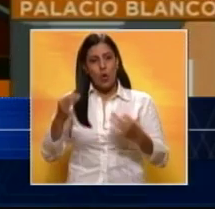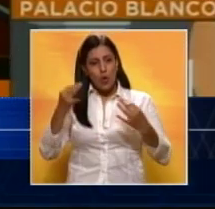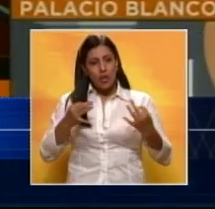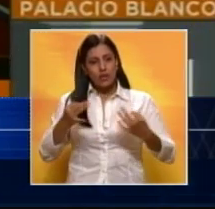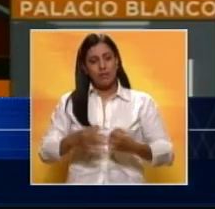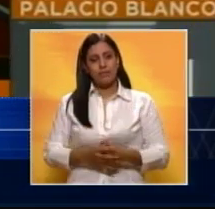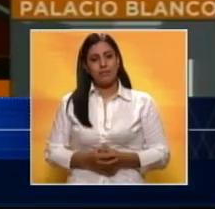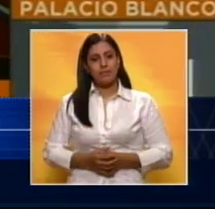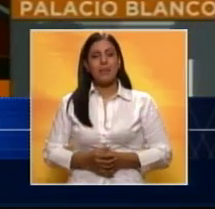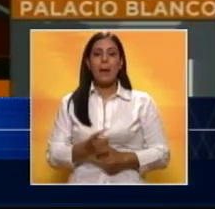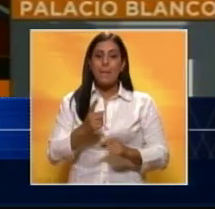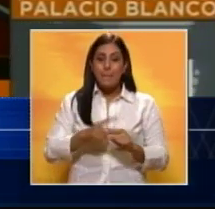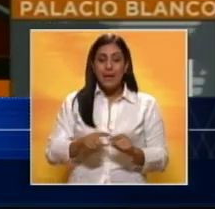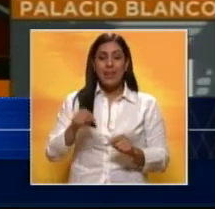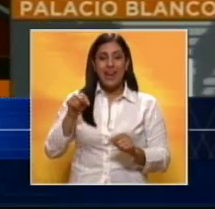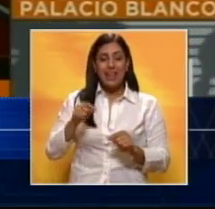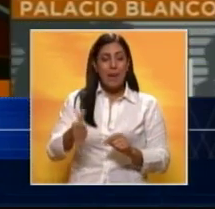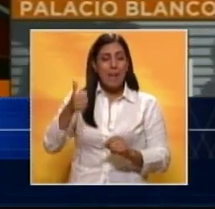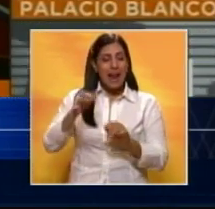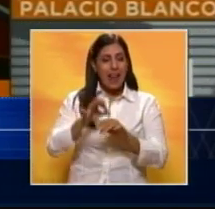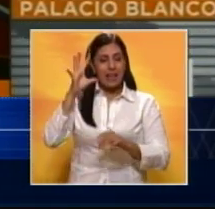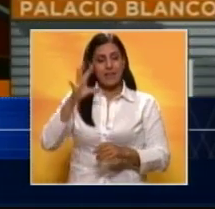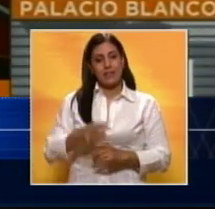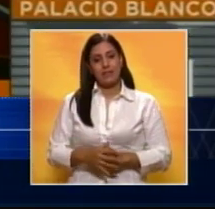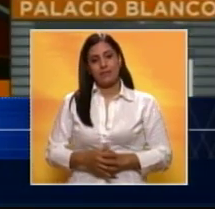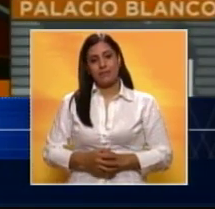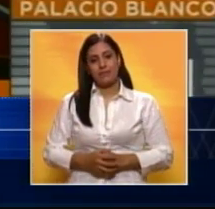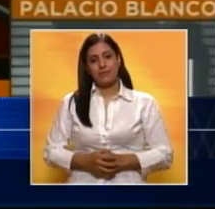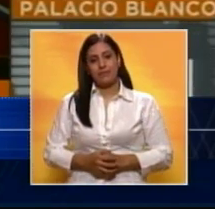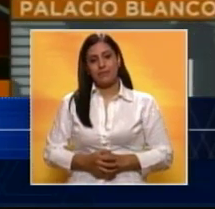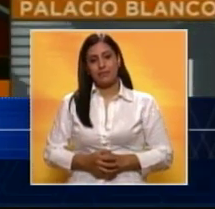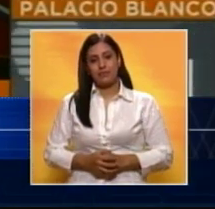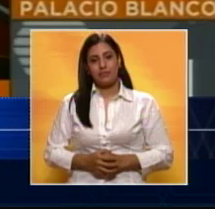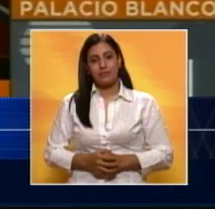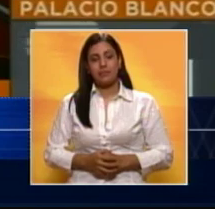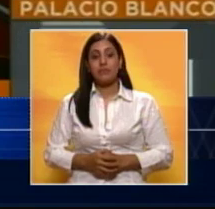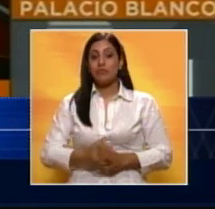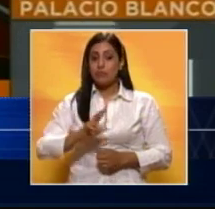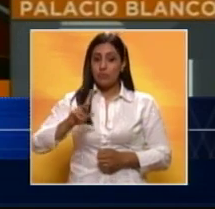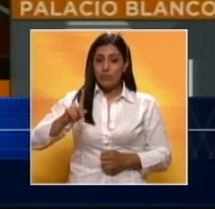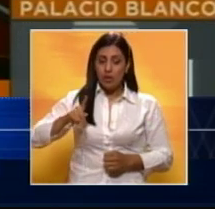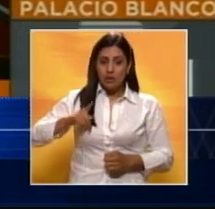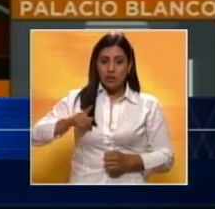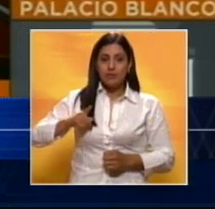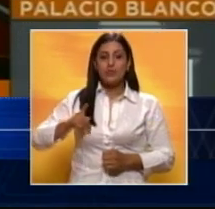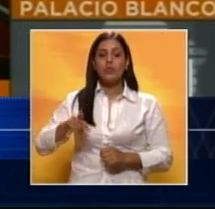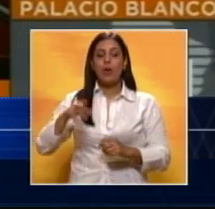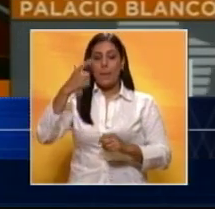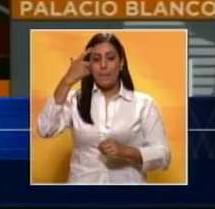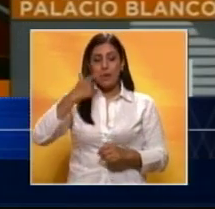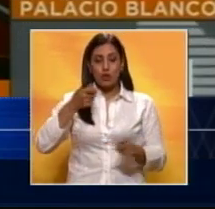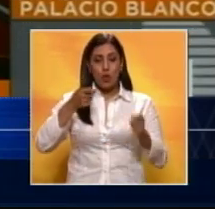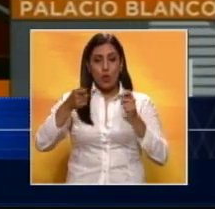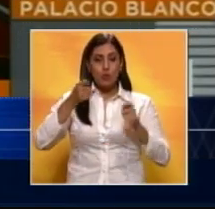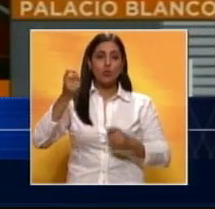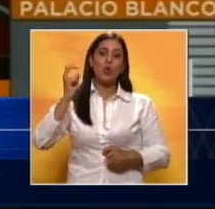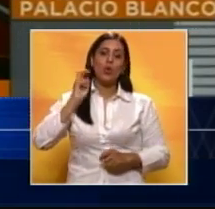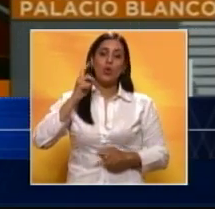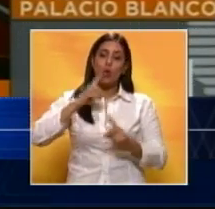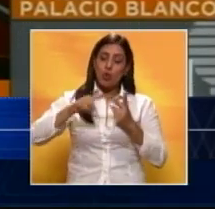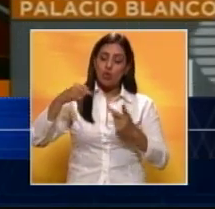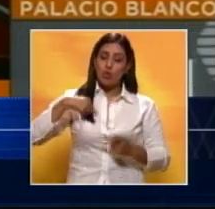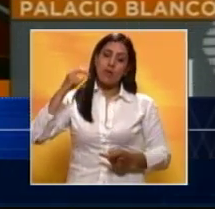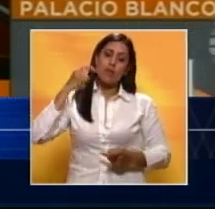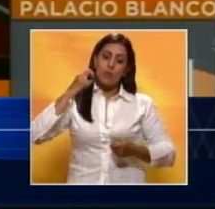original. Pero aquí viene lo más grave. Dice que nosotros, el ciudadano Contralor y mi persona,